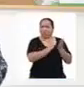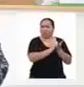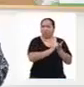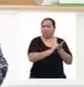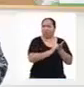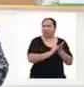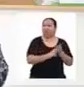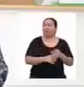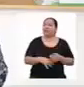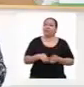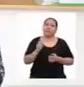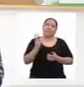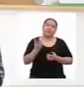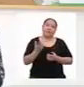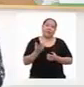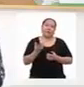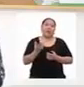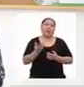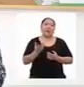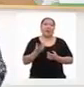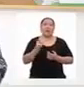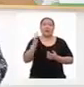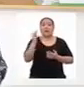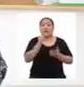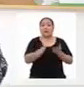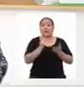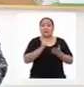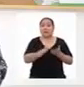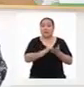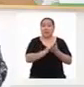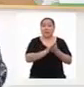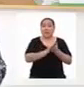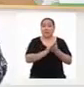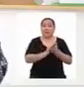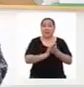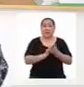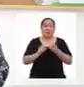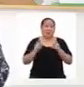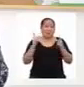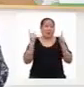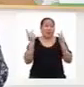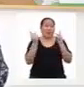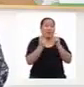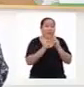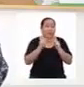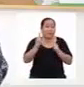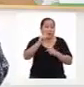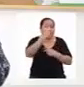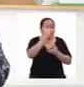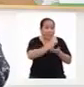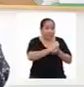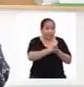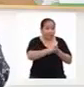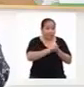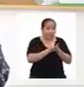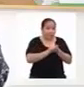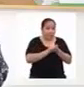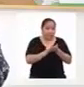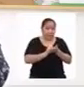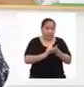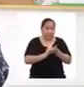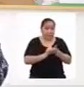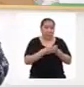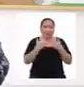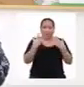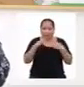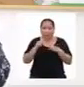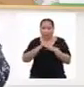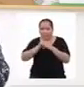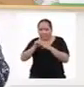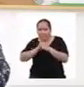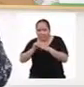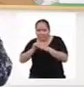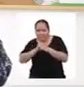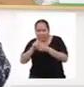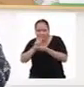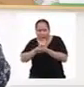Es muy poco probable que un texto quede perfecto a la primera. Aunque ya tengamos